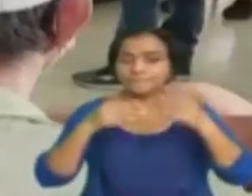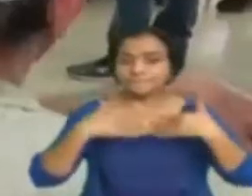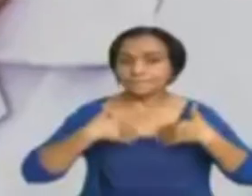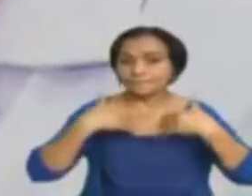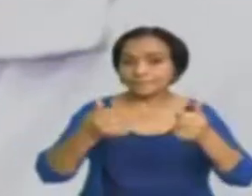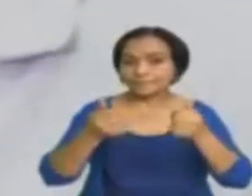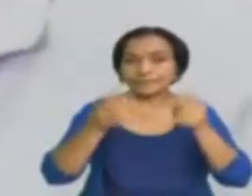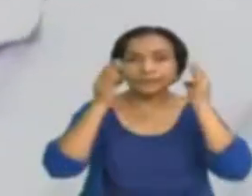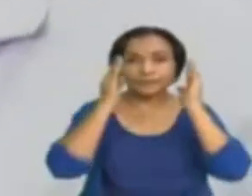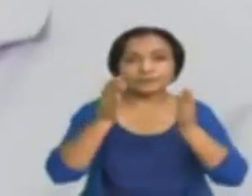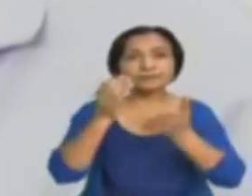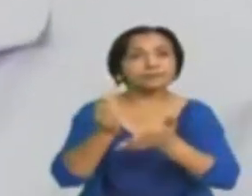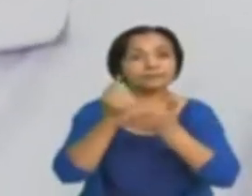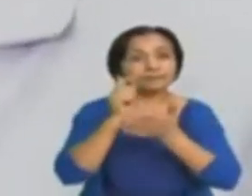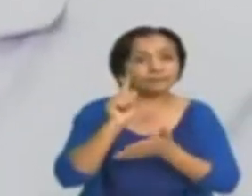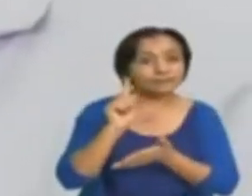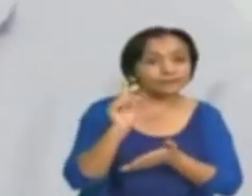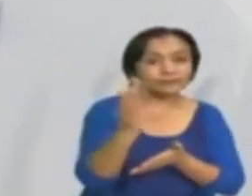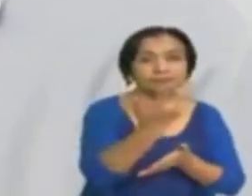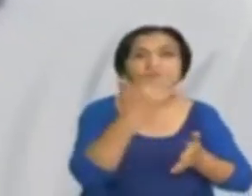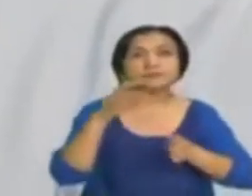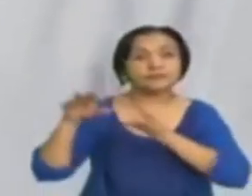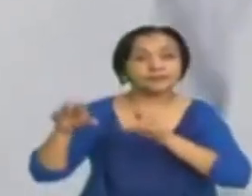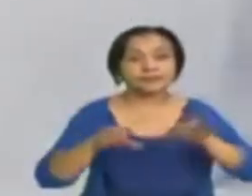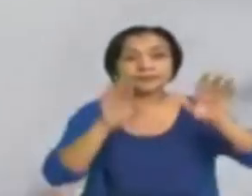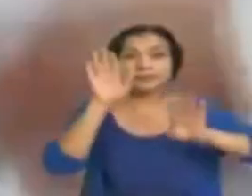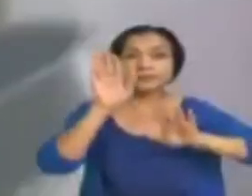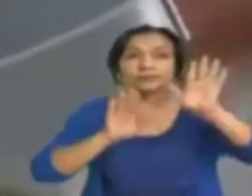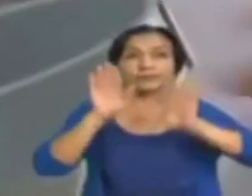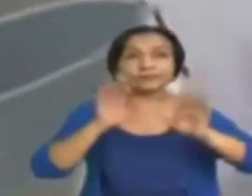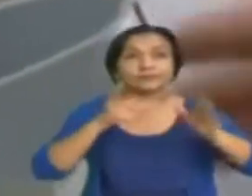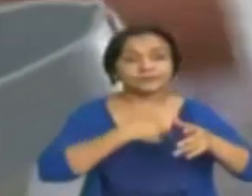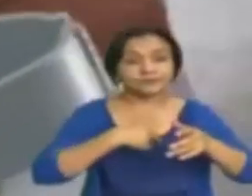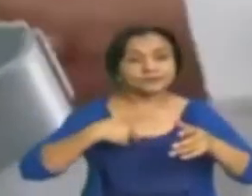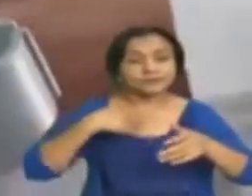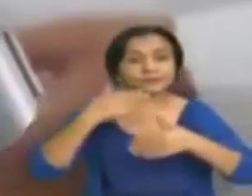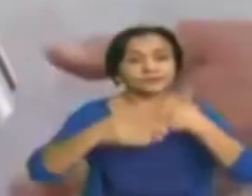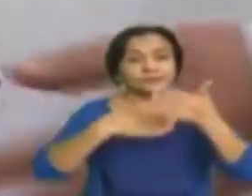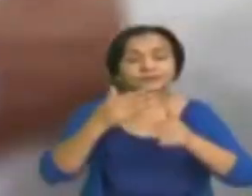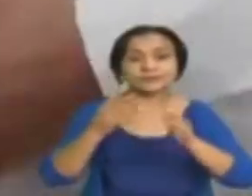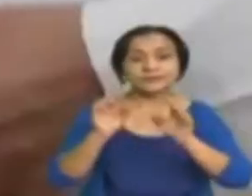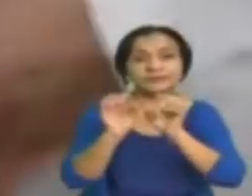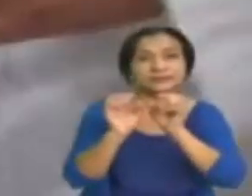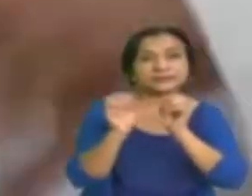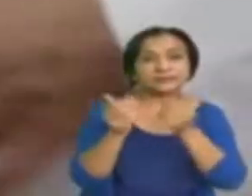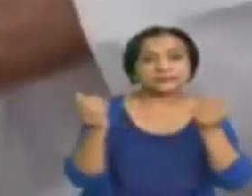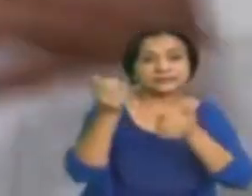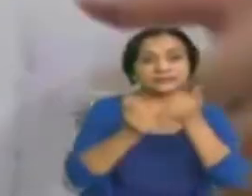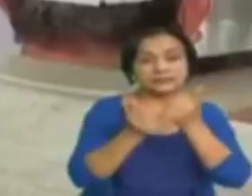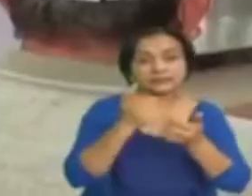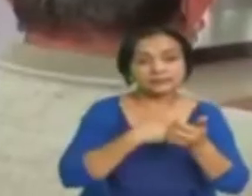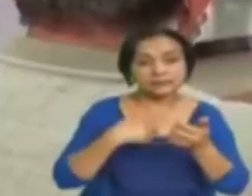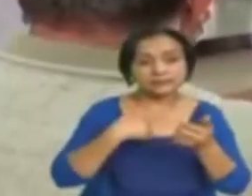La vocera del gobierno, Rosario Murillo, dijo que las vacunas contra el COVID-19 llegarán este miércoles a Corn Island y a Bluefields, además